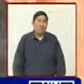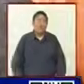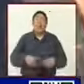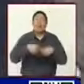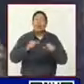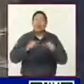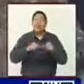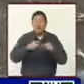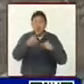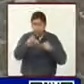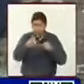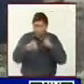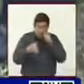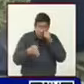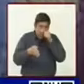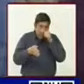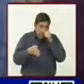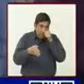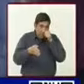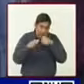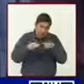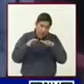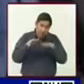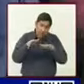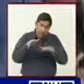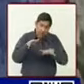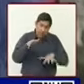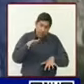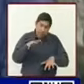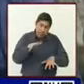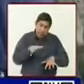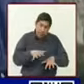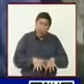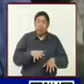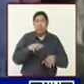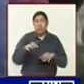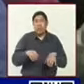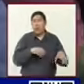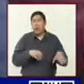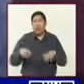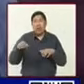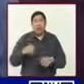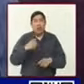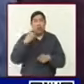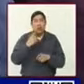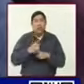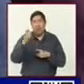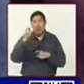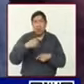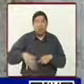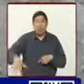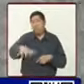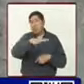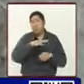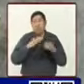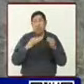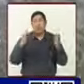Continúan las rajaduras y tenemos miedo de que esto vaya carcomiendo más el terreno y vaya afectando a las